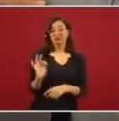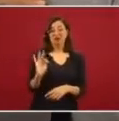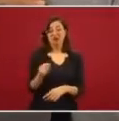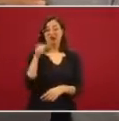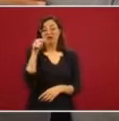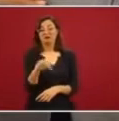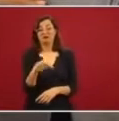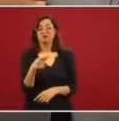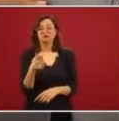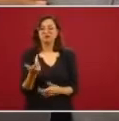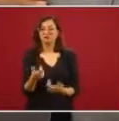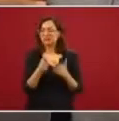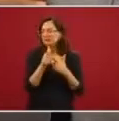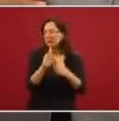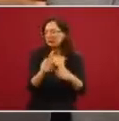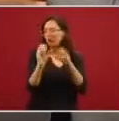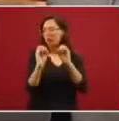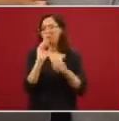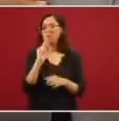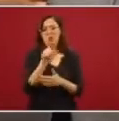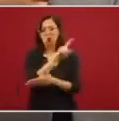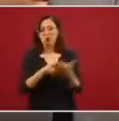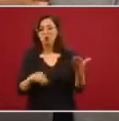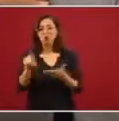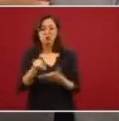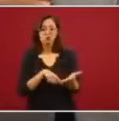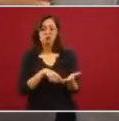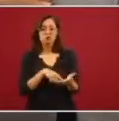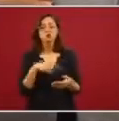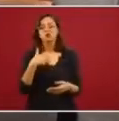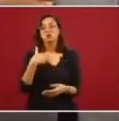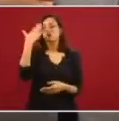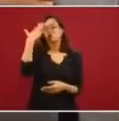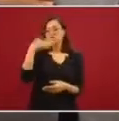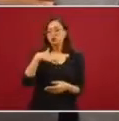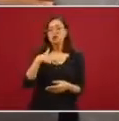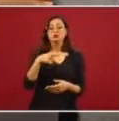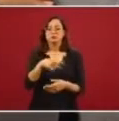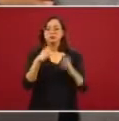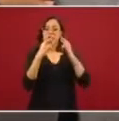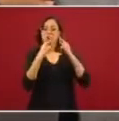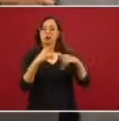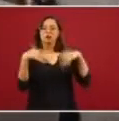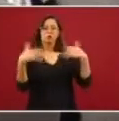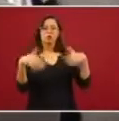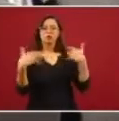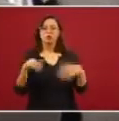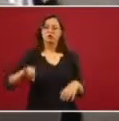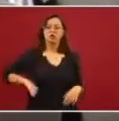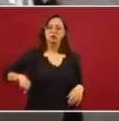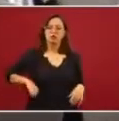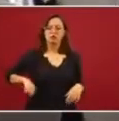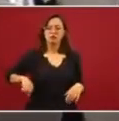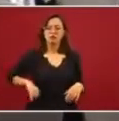se contemple si se continúa a uno con este evento entiendo que es un evento de mayor interés en el que se hace una